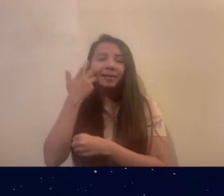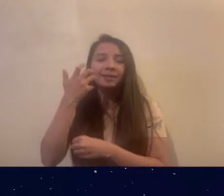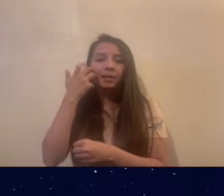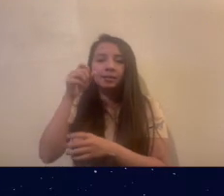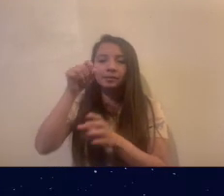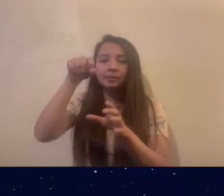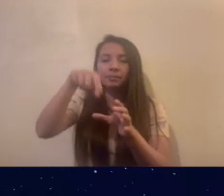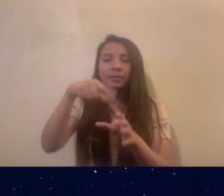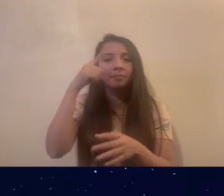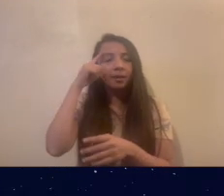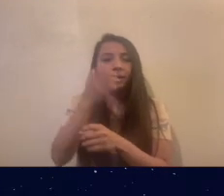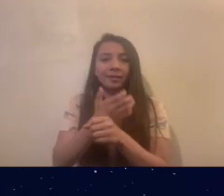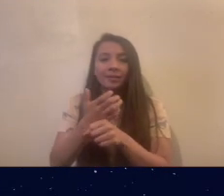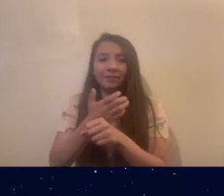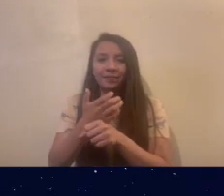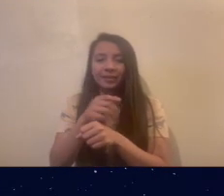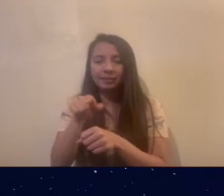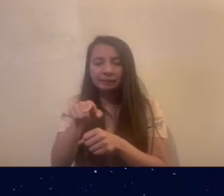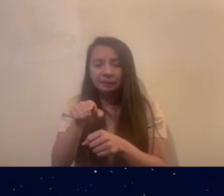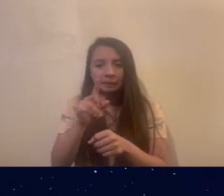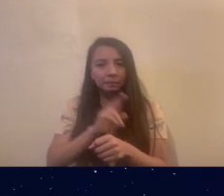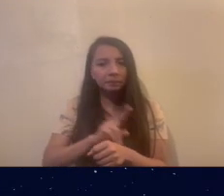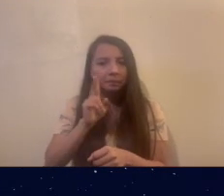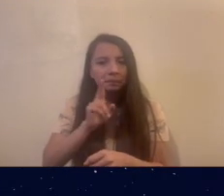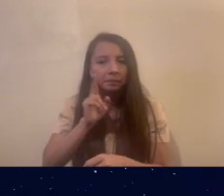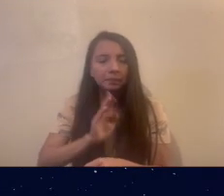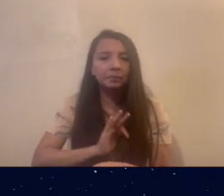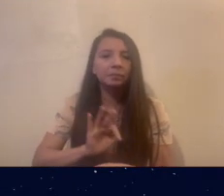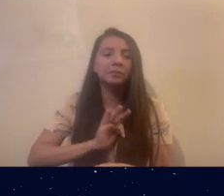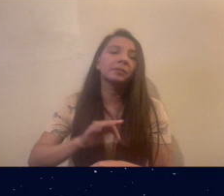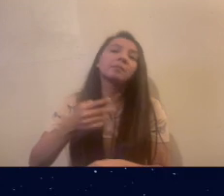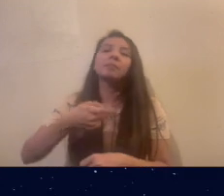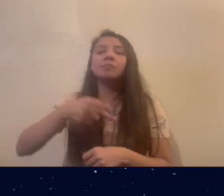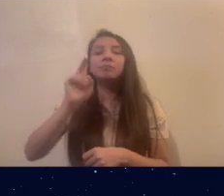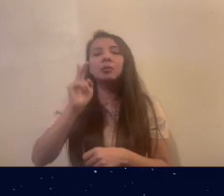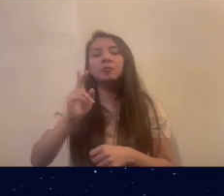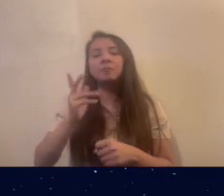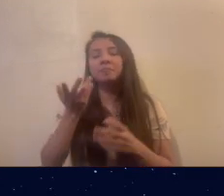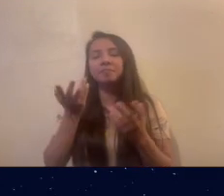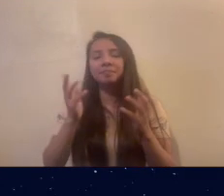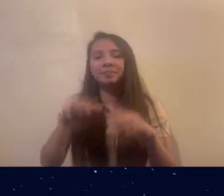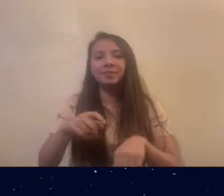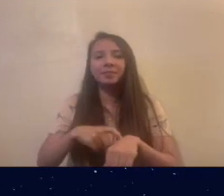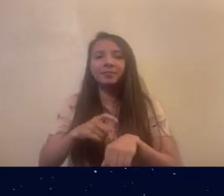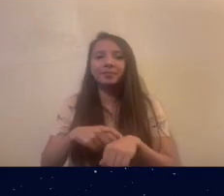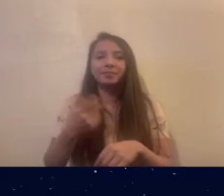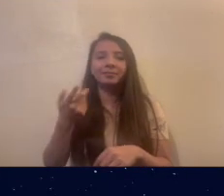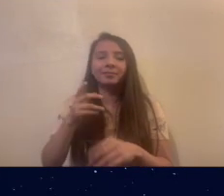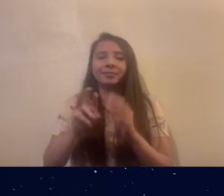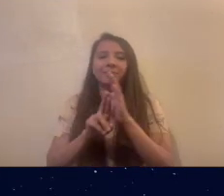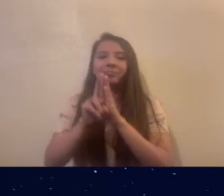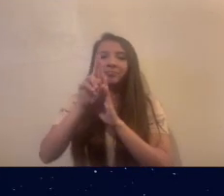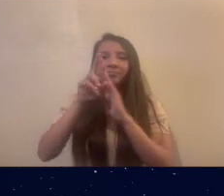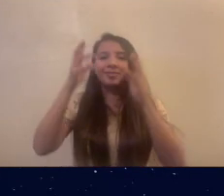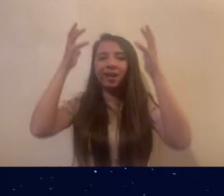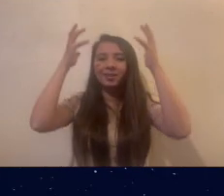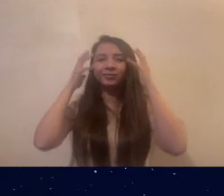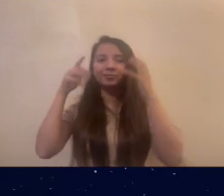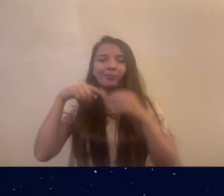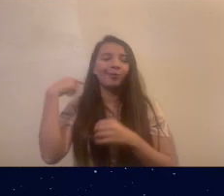pero no llegamos ahí todavía. Me parecía importante. Todos los astronautas necesitan café a la